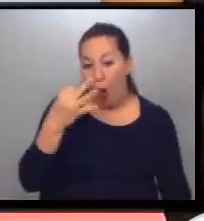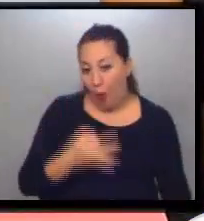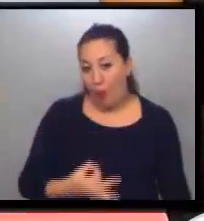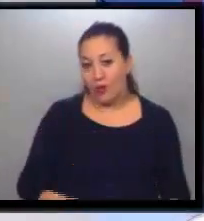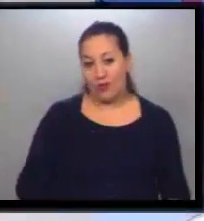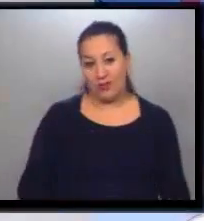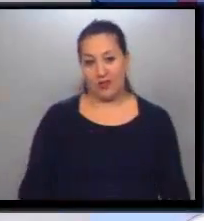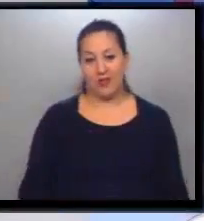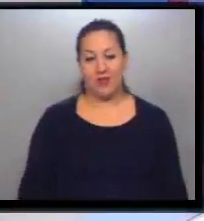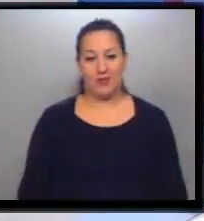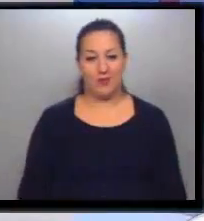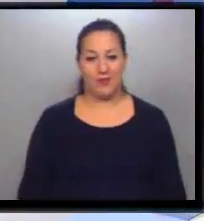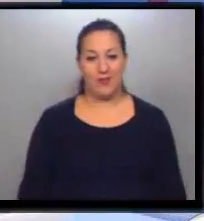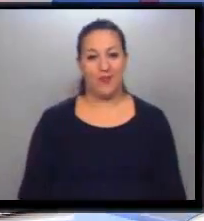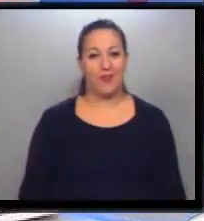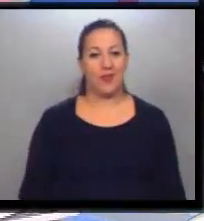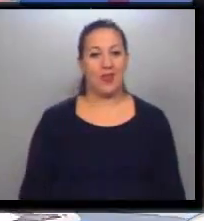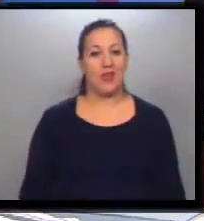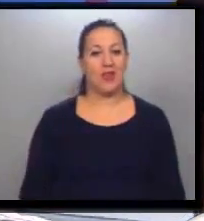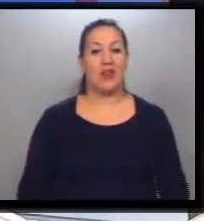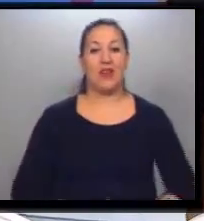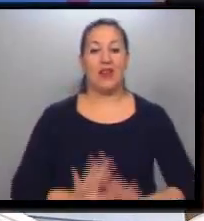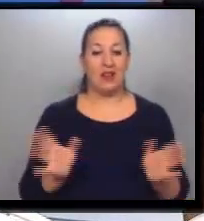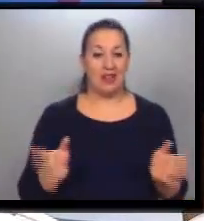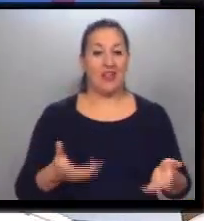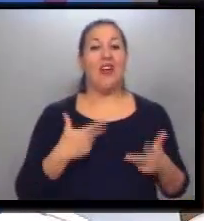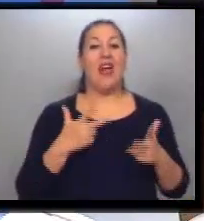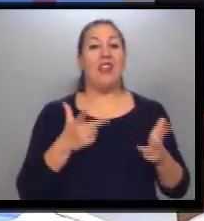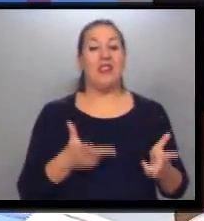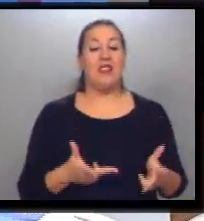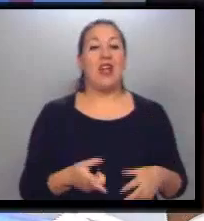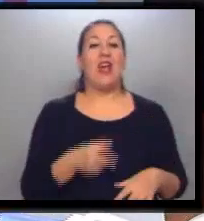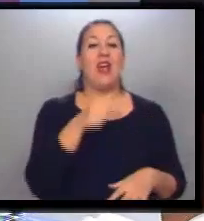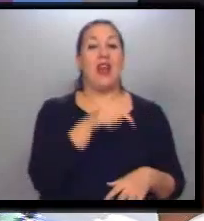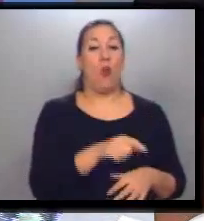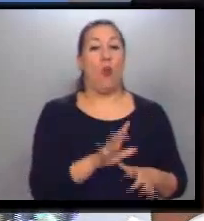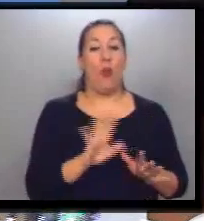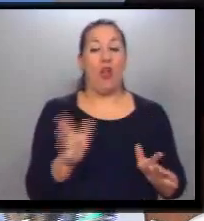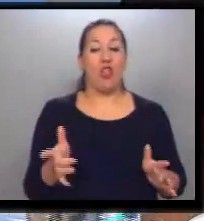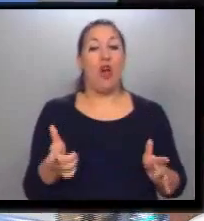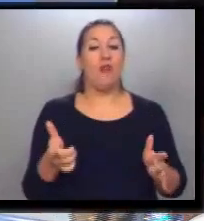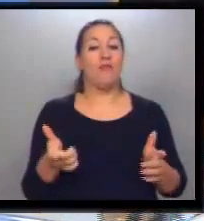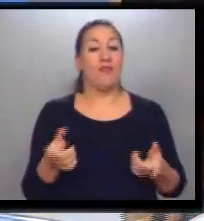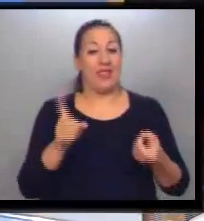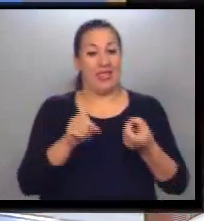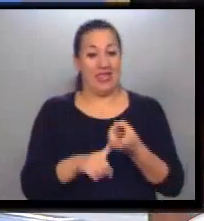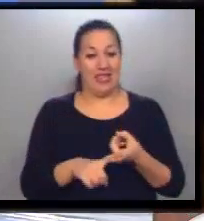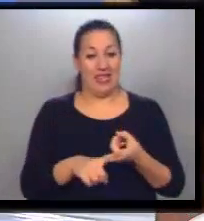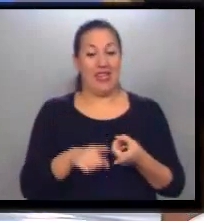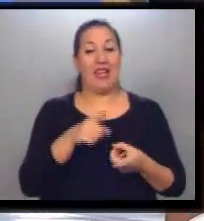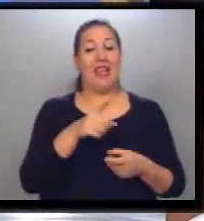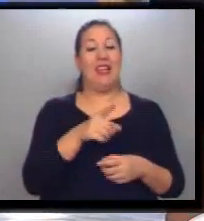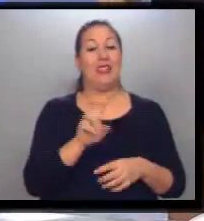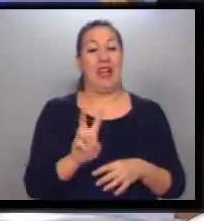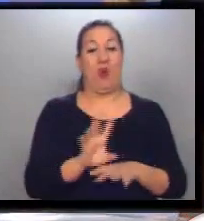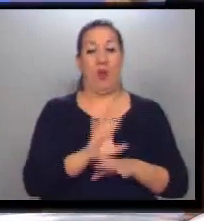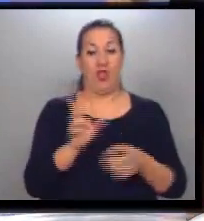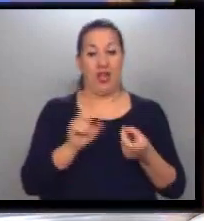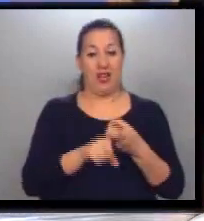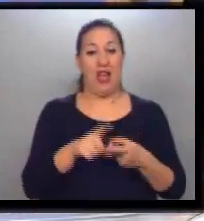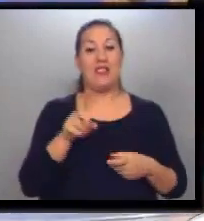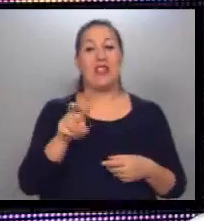Al año de que se conocieron, ella tenía 19 y él 62, al año que se conocieron, él le propone casamiento. Y se casan.